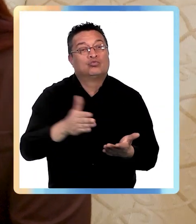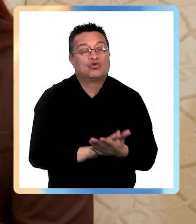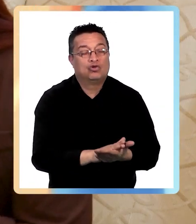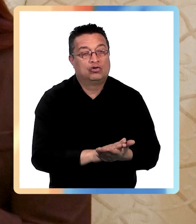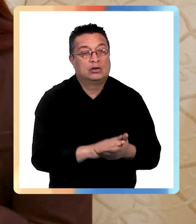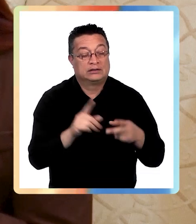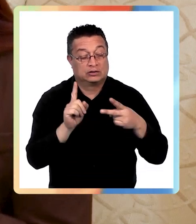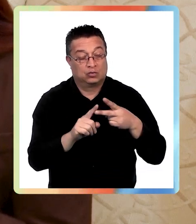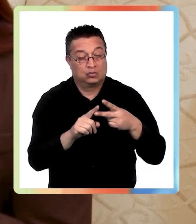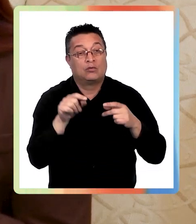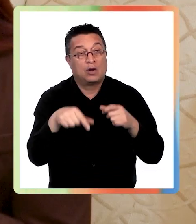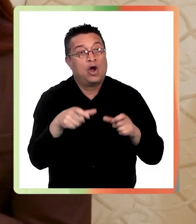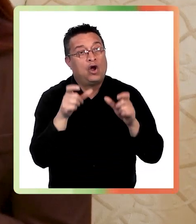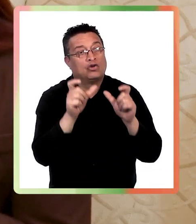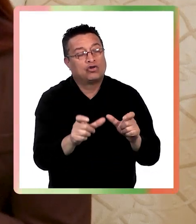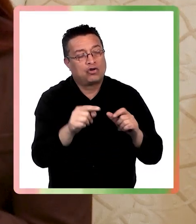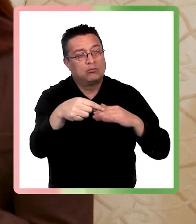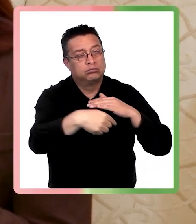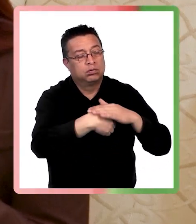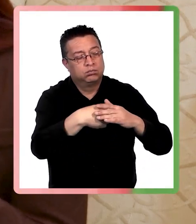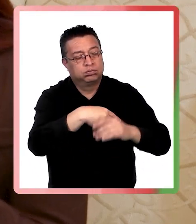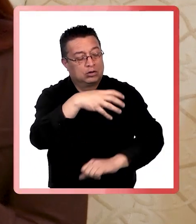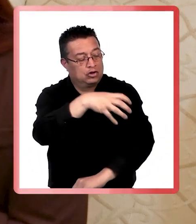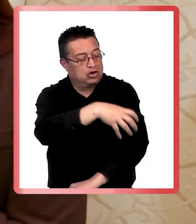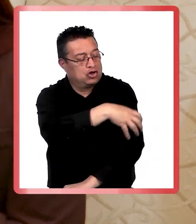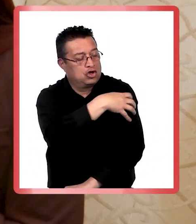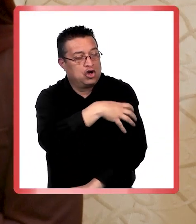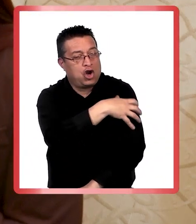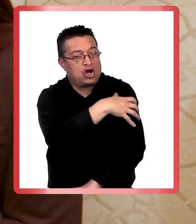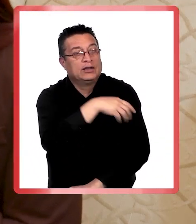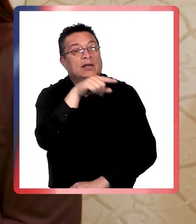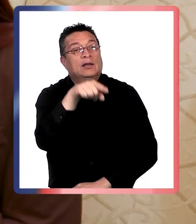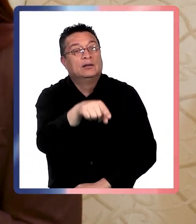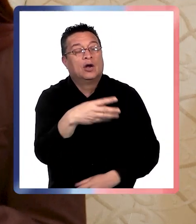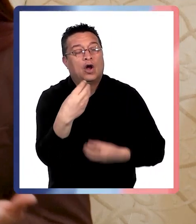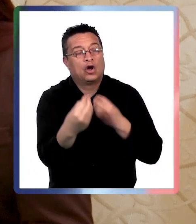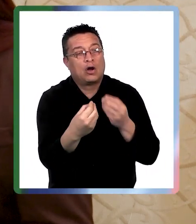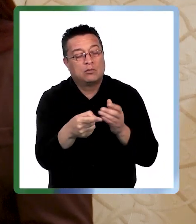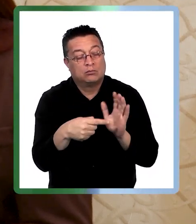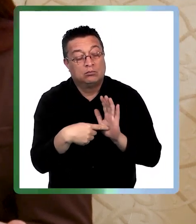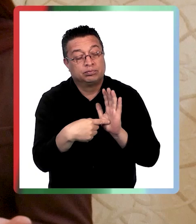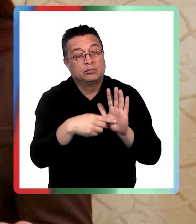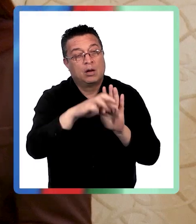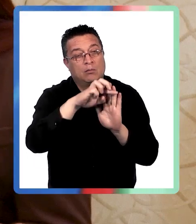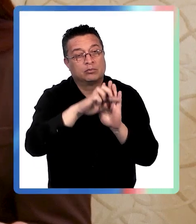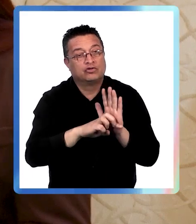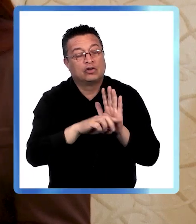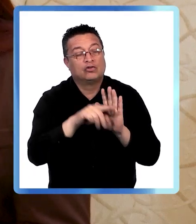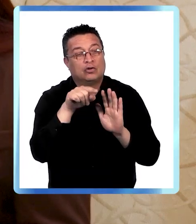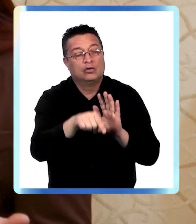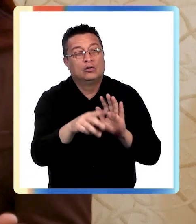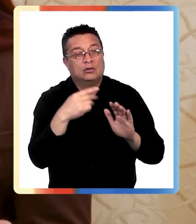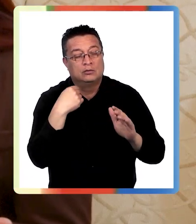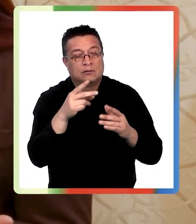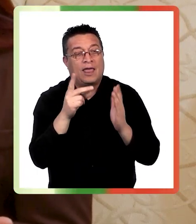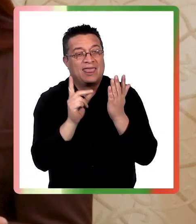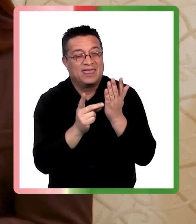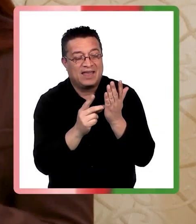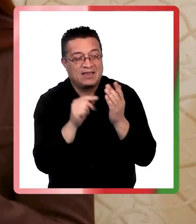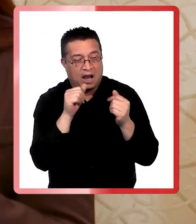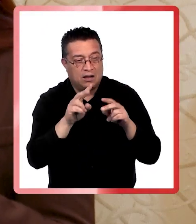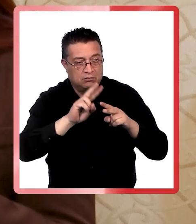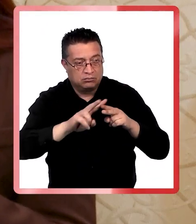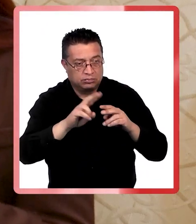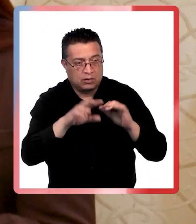frontera. Con respecto al control migratorio en la macrozona norte, como gobierno presentaron, por ejemplo, el proyecto de muralla digital que ya está en